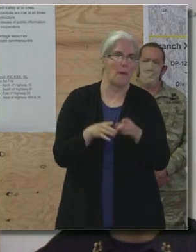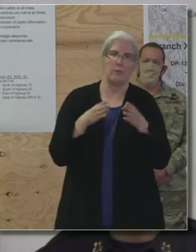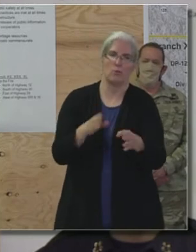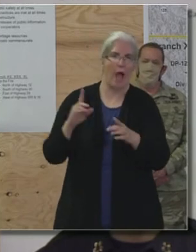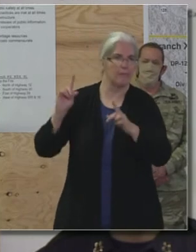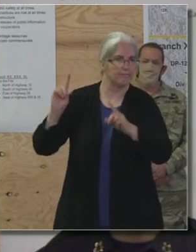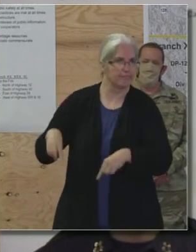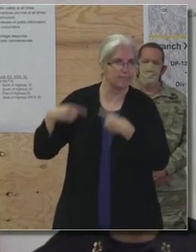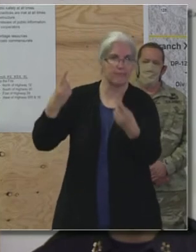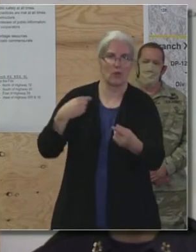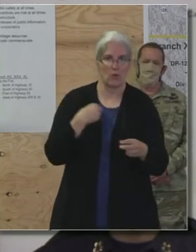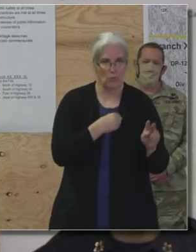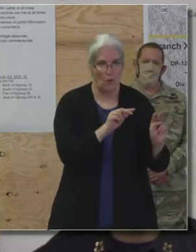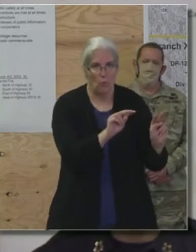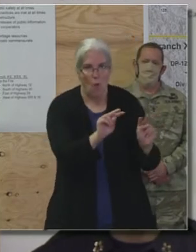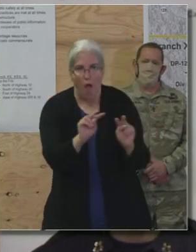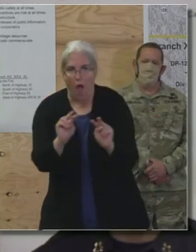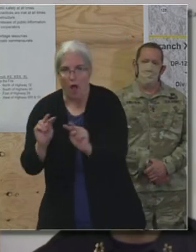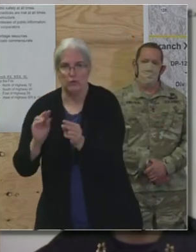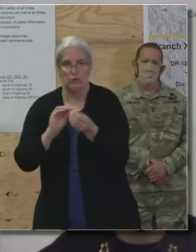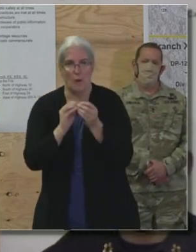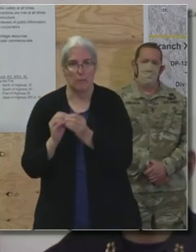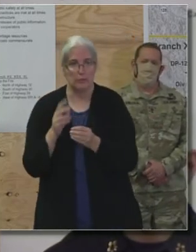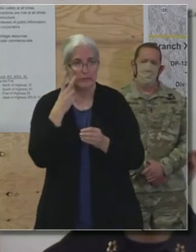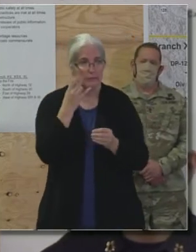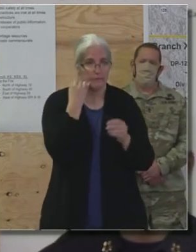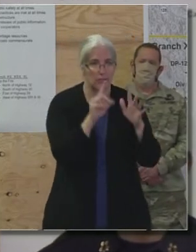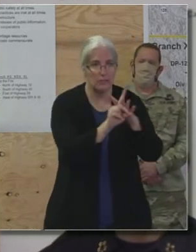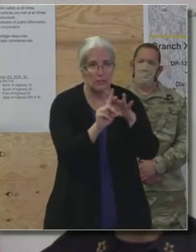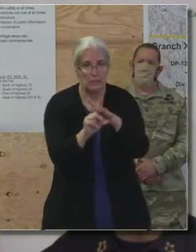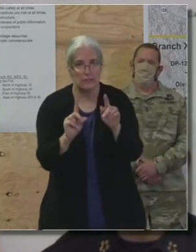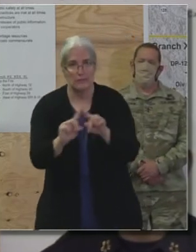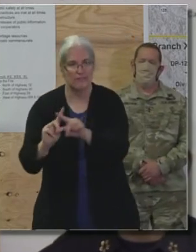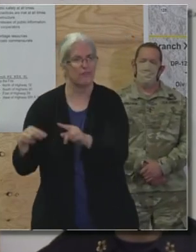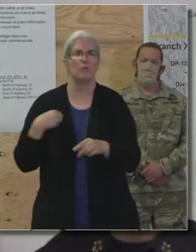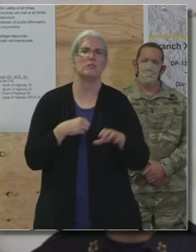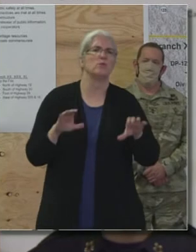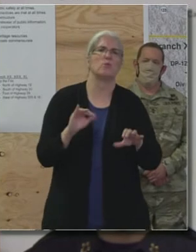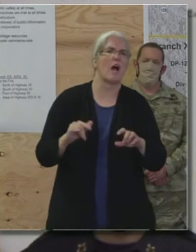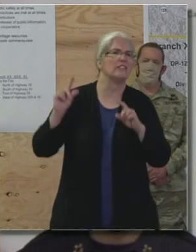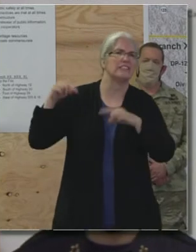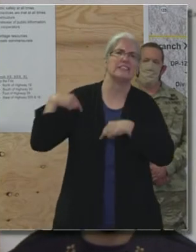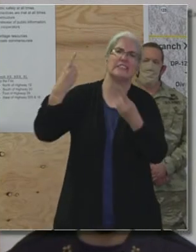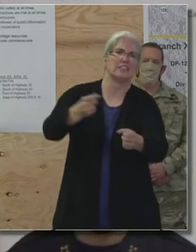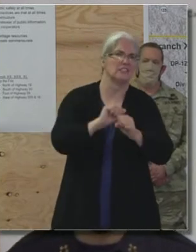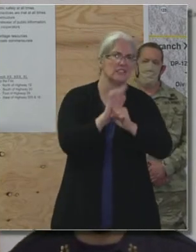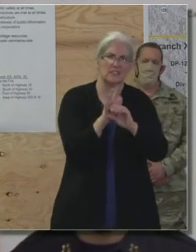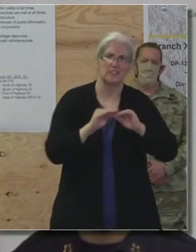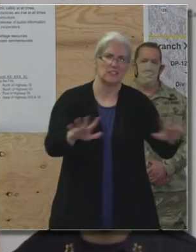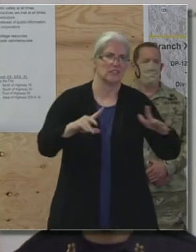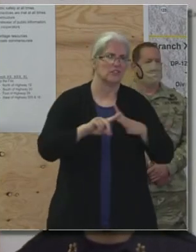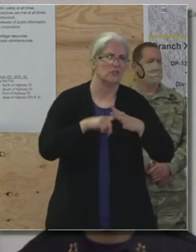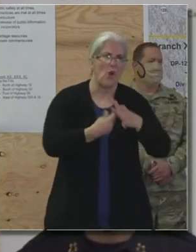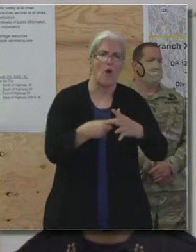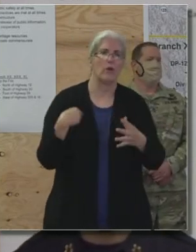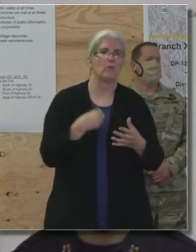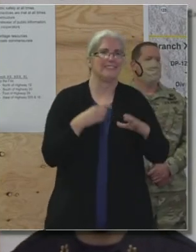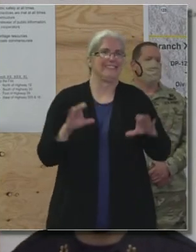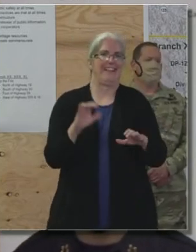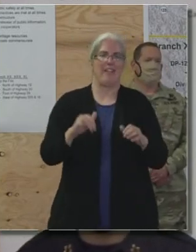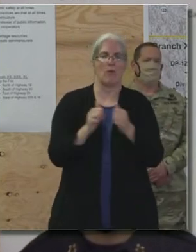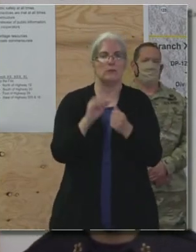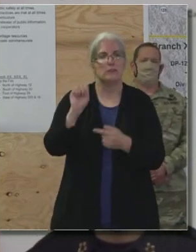aclarando las discrepancias lo hemos hecho desde el principio de la pandemia lo hicimos muy recientemente por ejemplo en san diego más